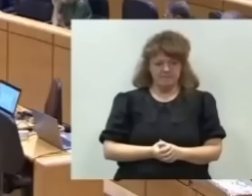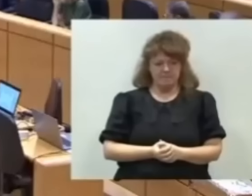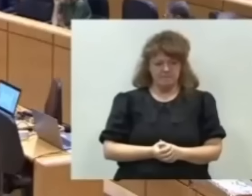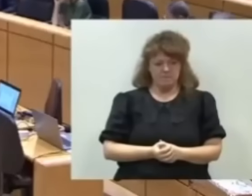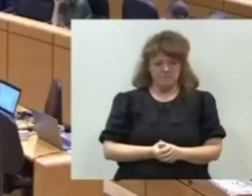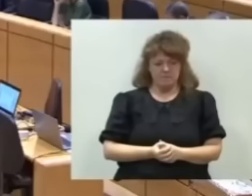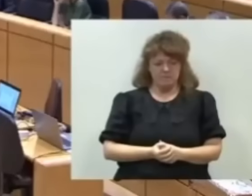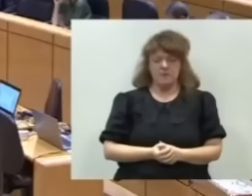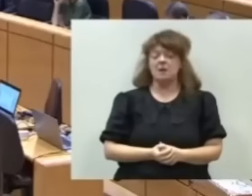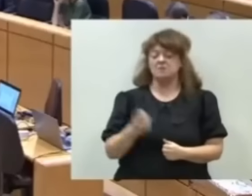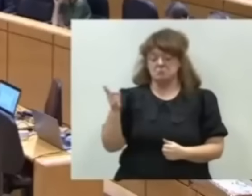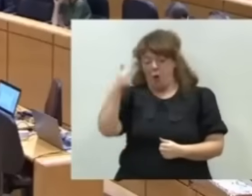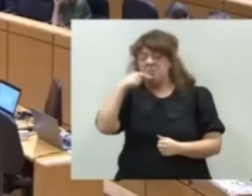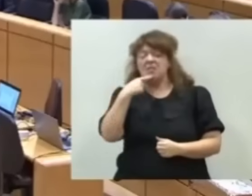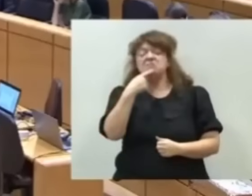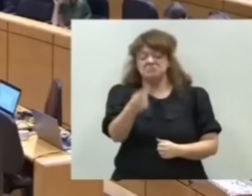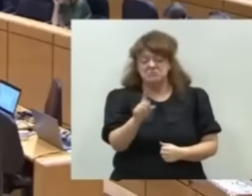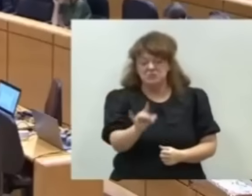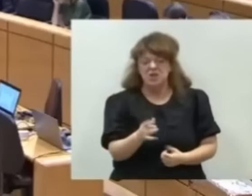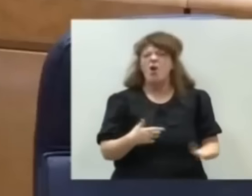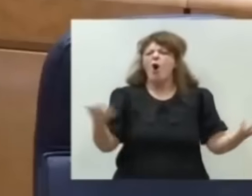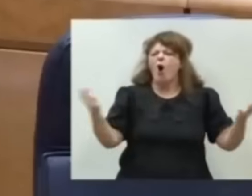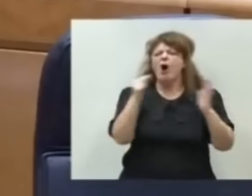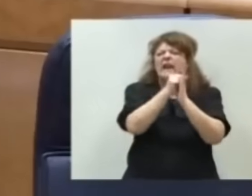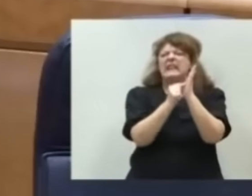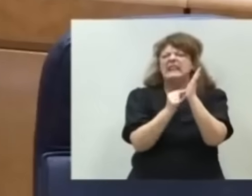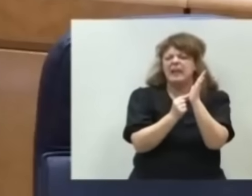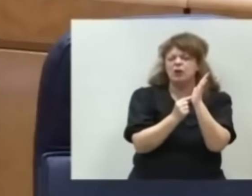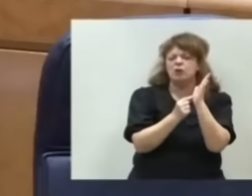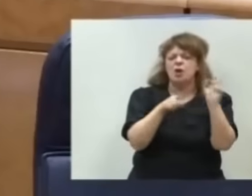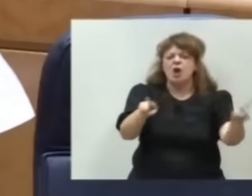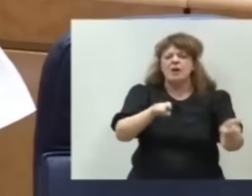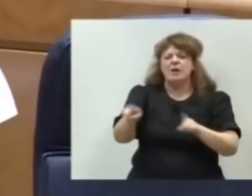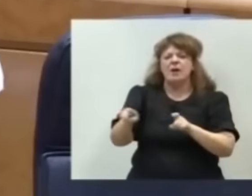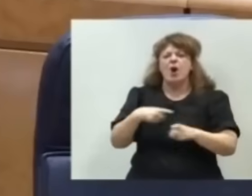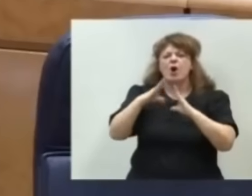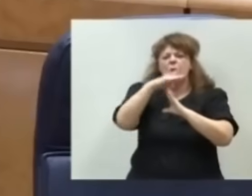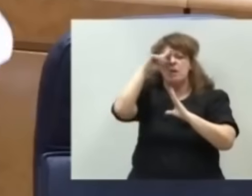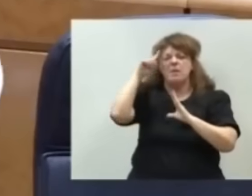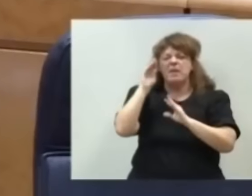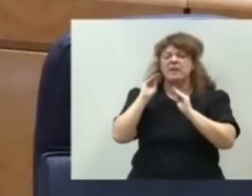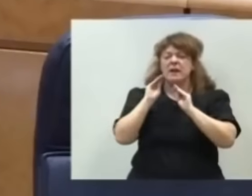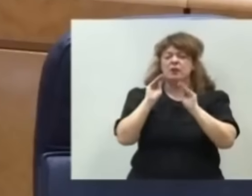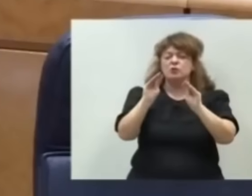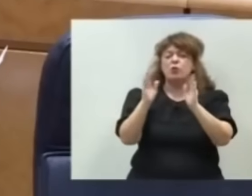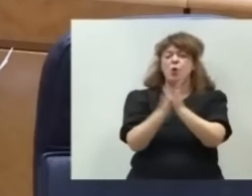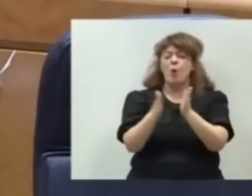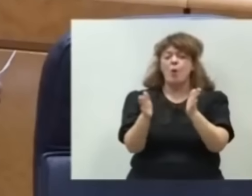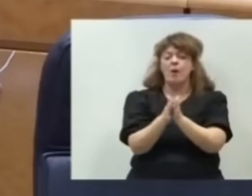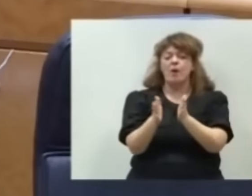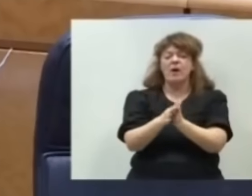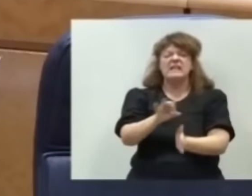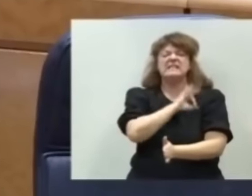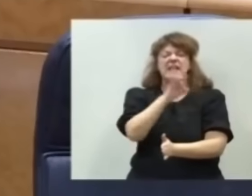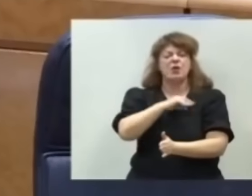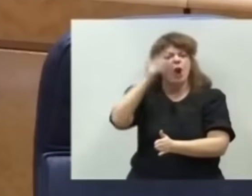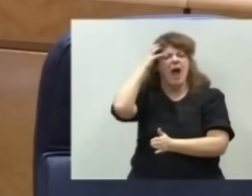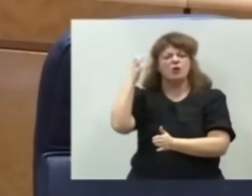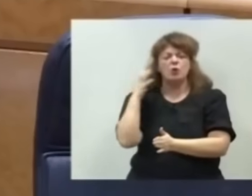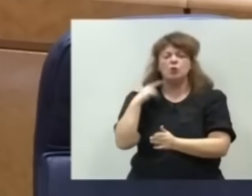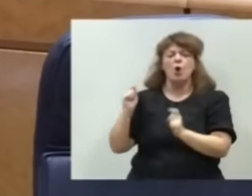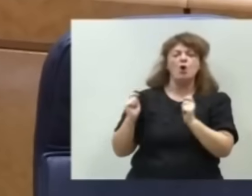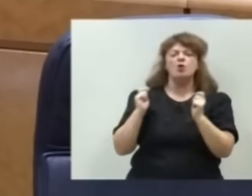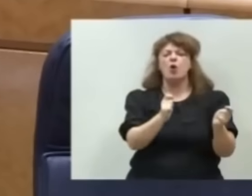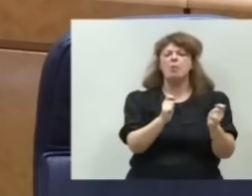Dice usted que sí. O los criterios de la Comunidad de Madrid, de su compañera señora Ayuso, cuando